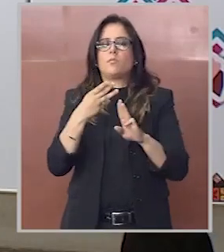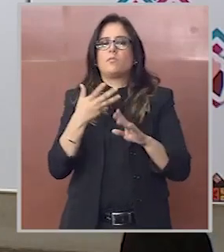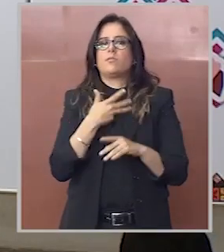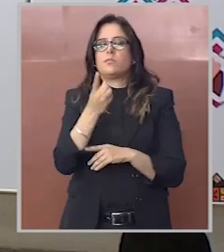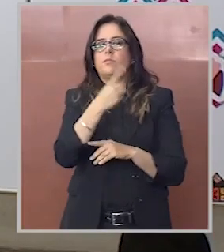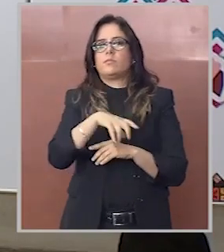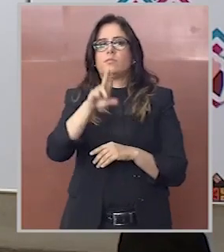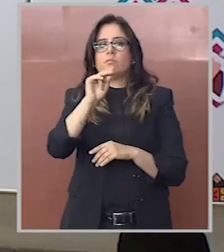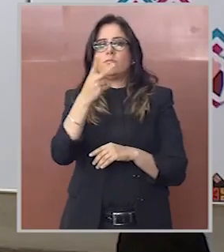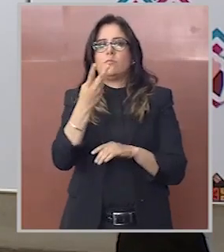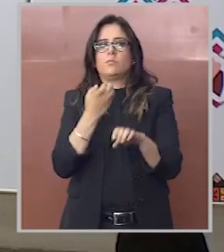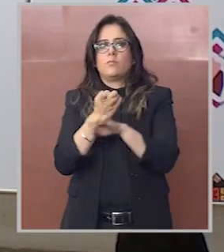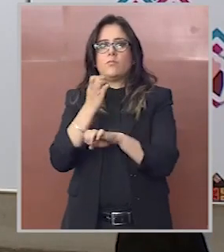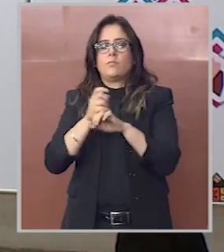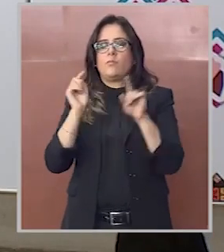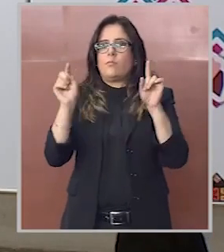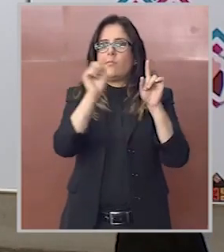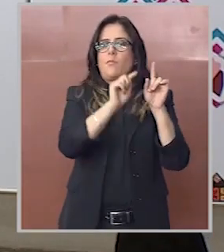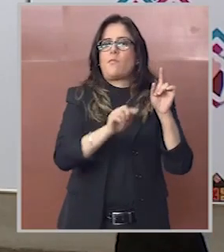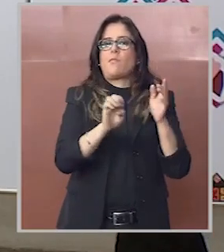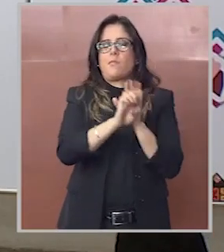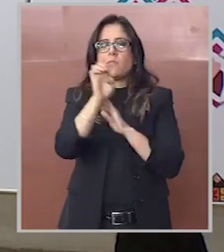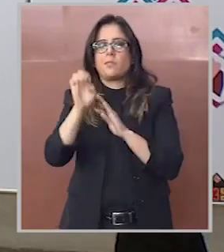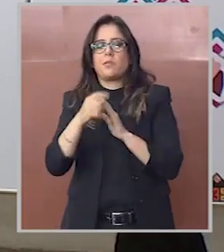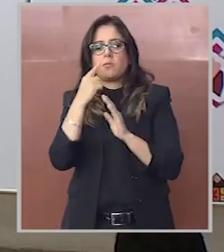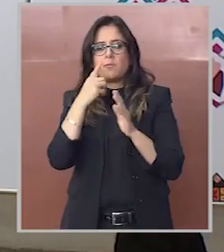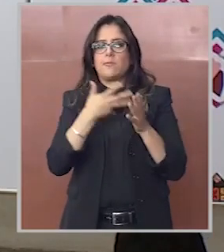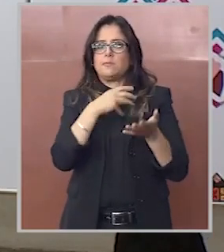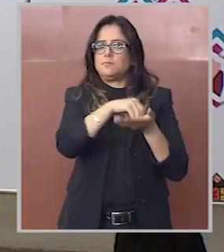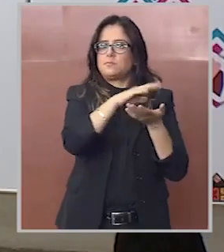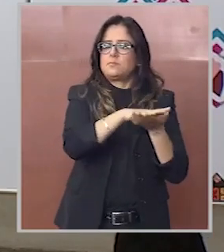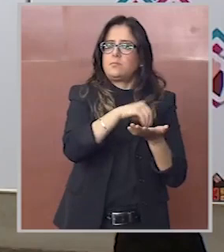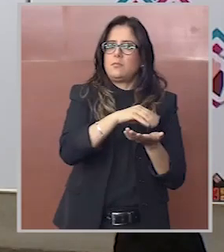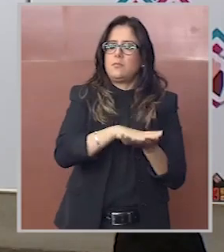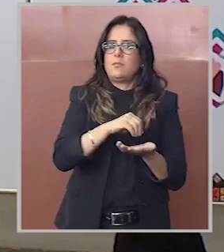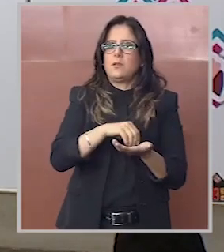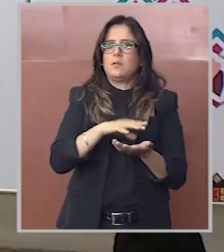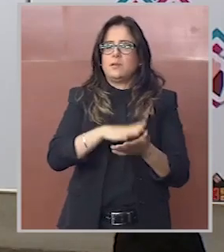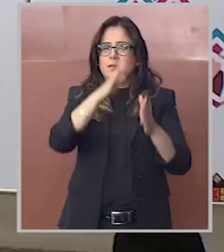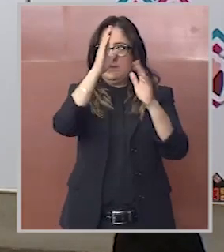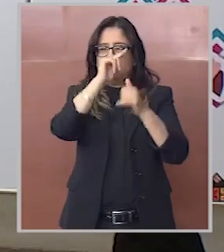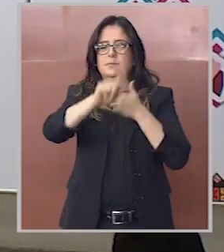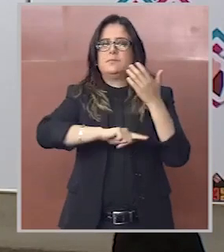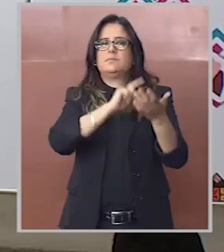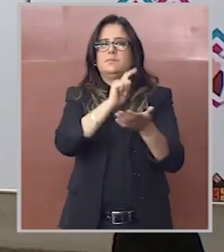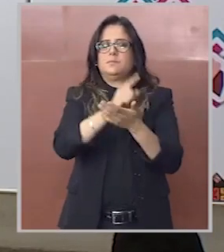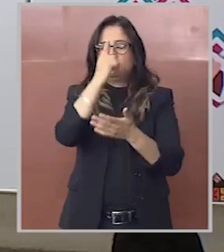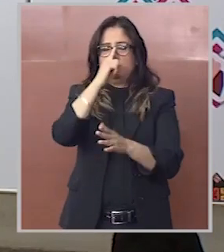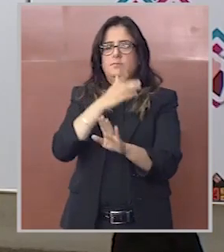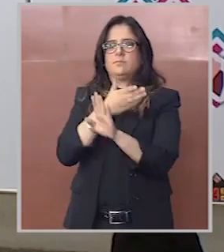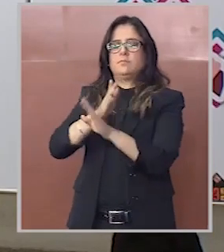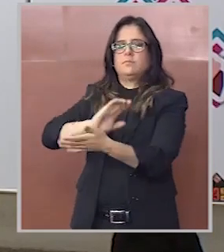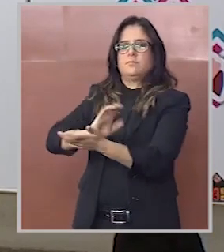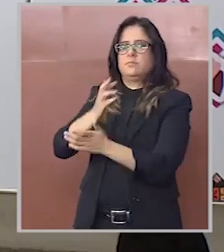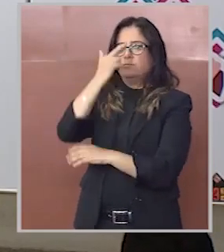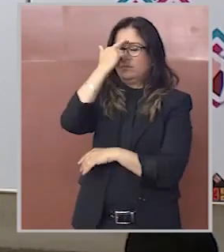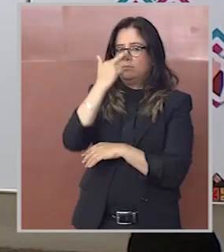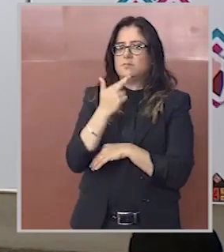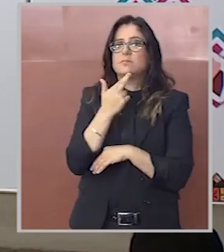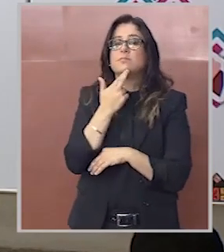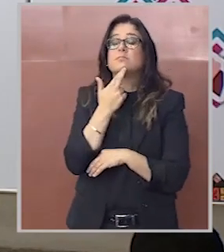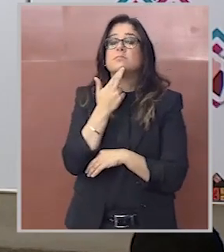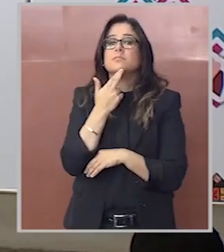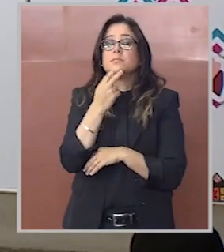que suscriben el pacto o la convención contra la discriminación racial y sin duda Eso significa un avance